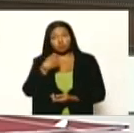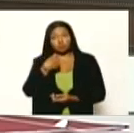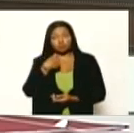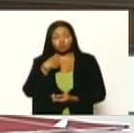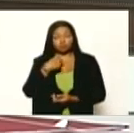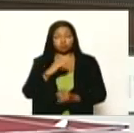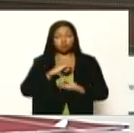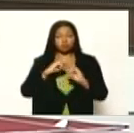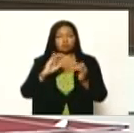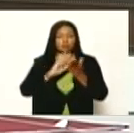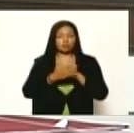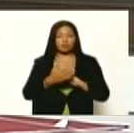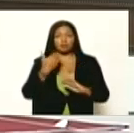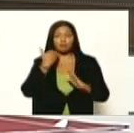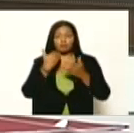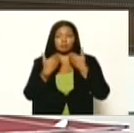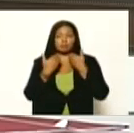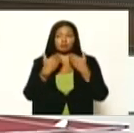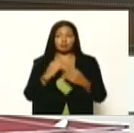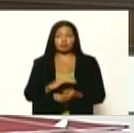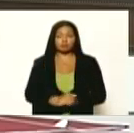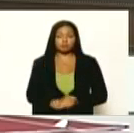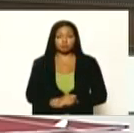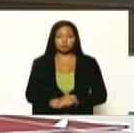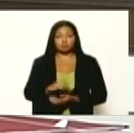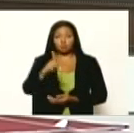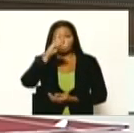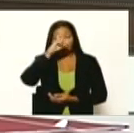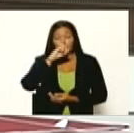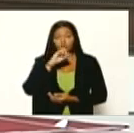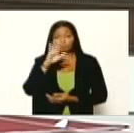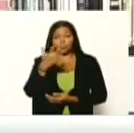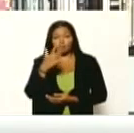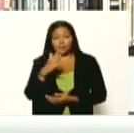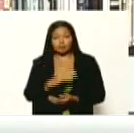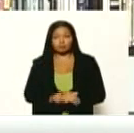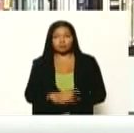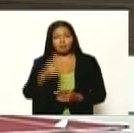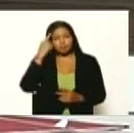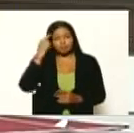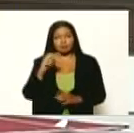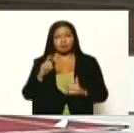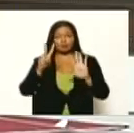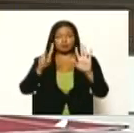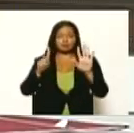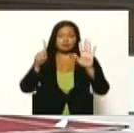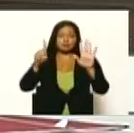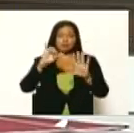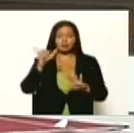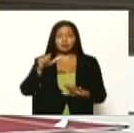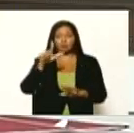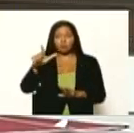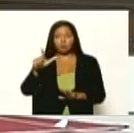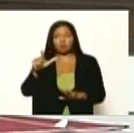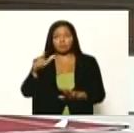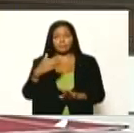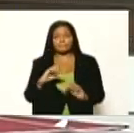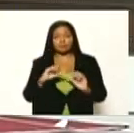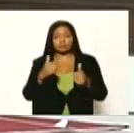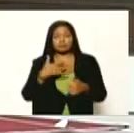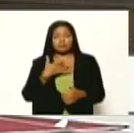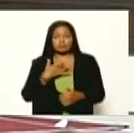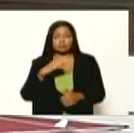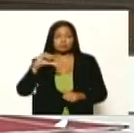salí de la enfermedad, hace un año, Diosdado. Sí. ¿Qué día? el 6 de julio comencé a sentirme mal. Chale,